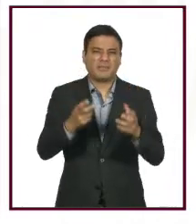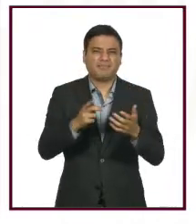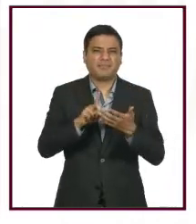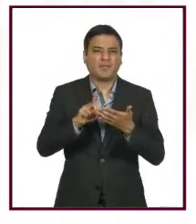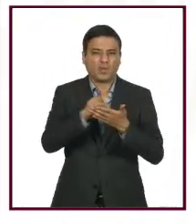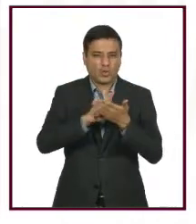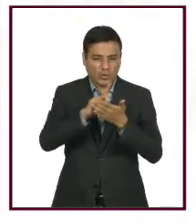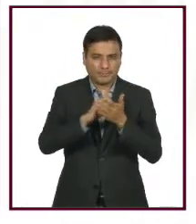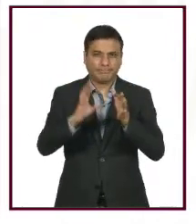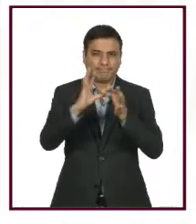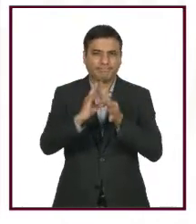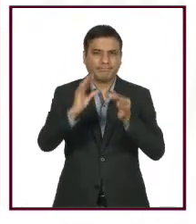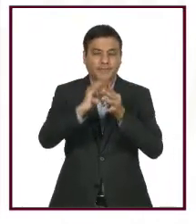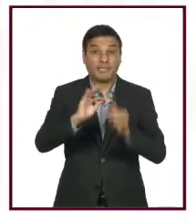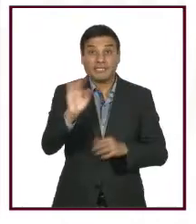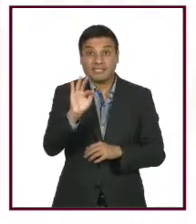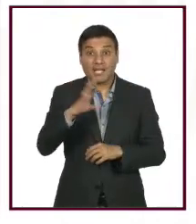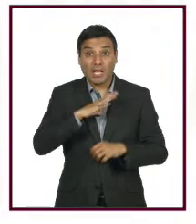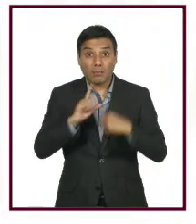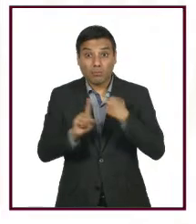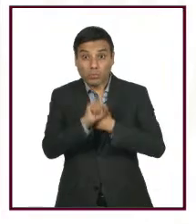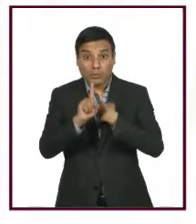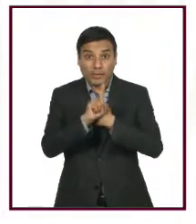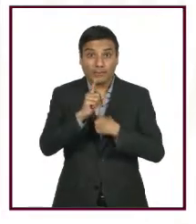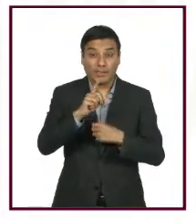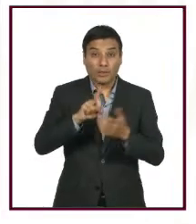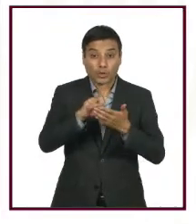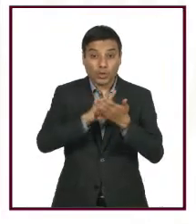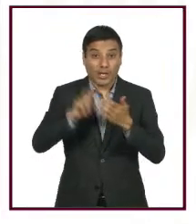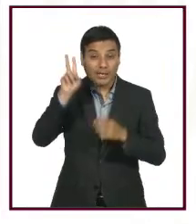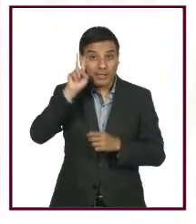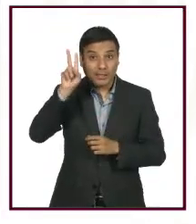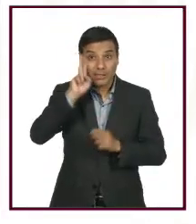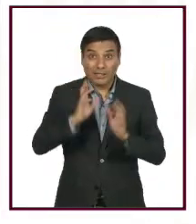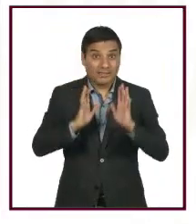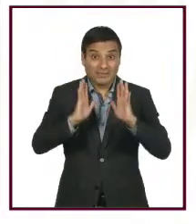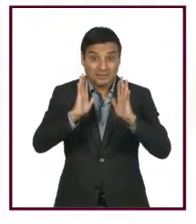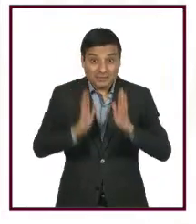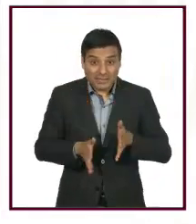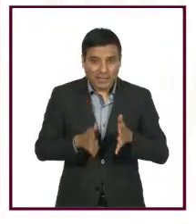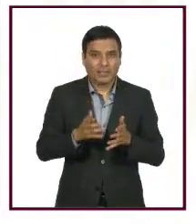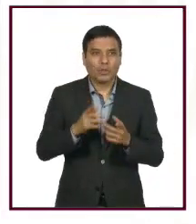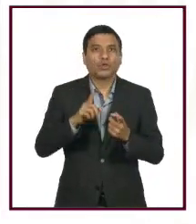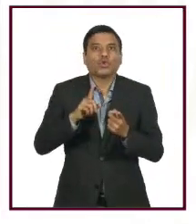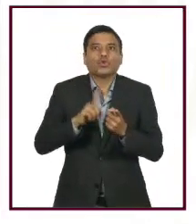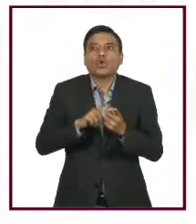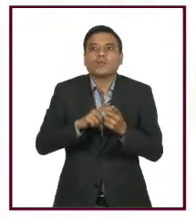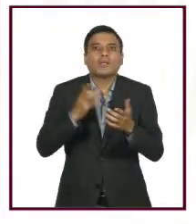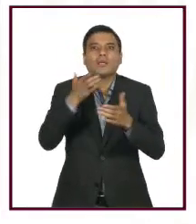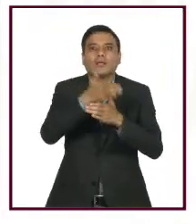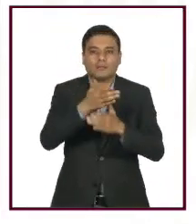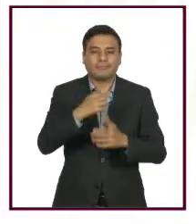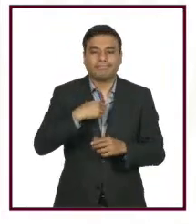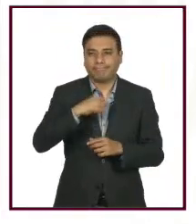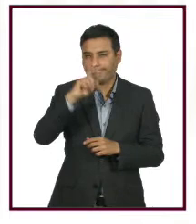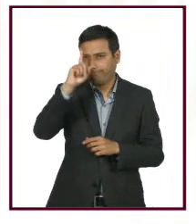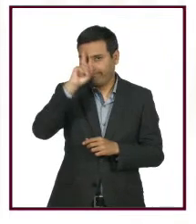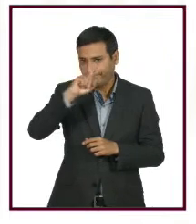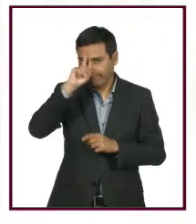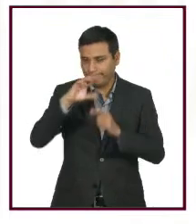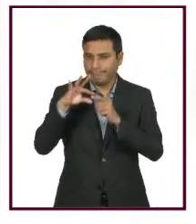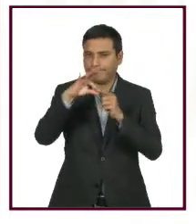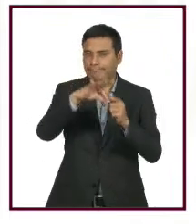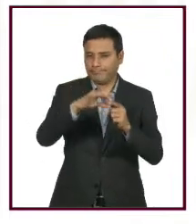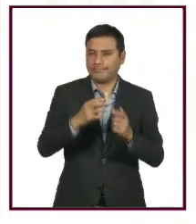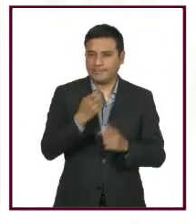acudir también si ya tienen un problema de consumo, ya iniciaron con el consumo de alguna sustancia, y dónde poder acudir